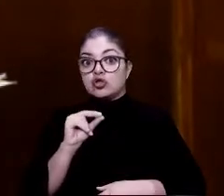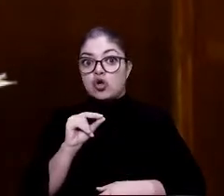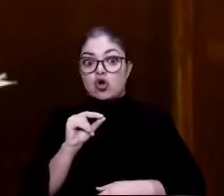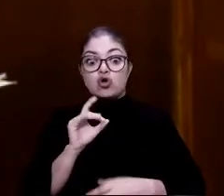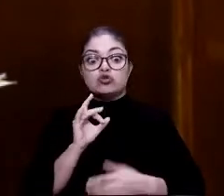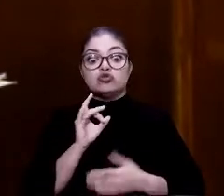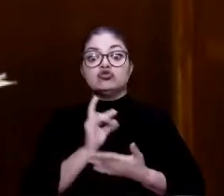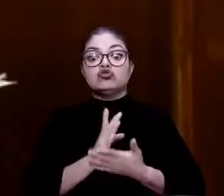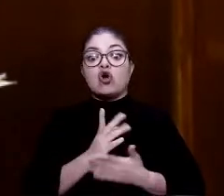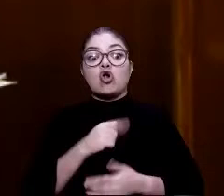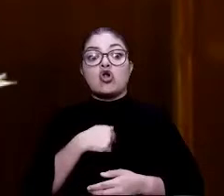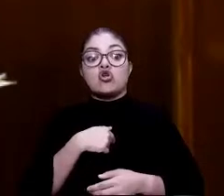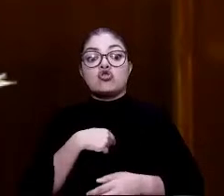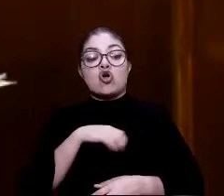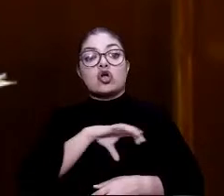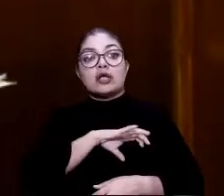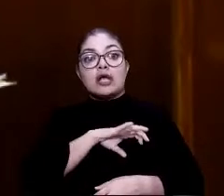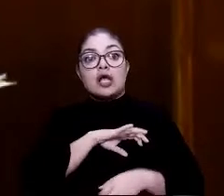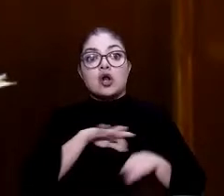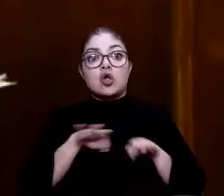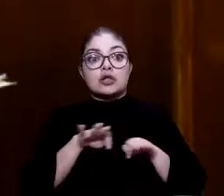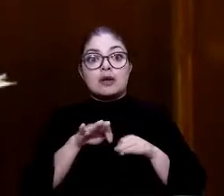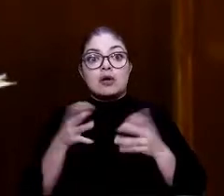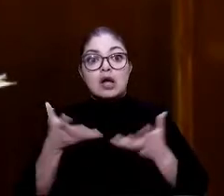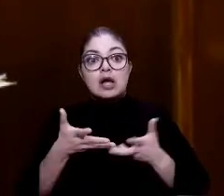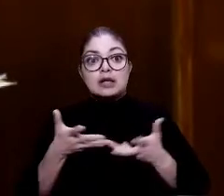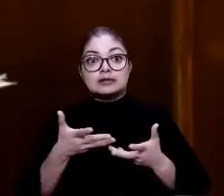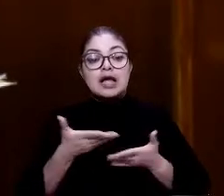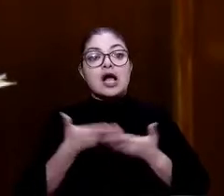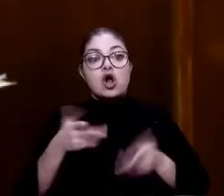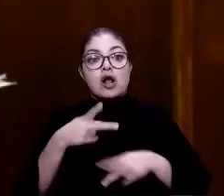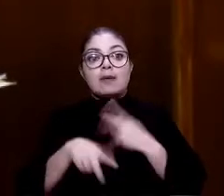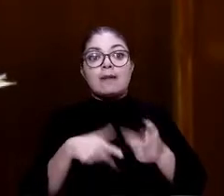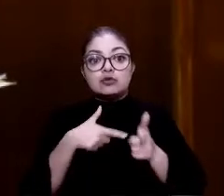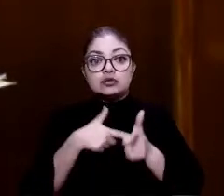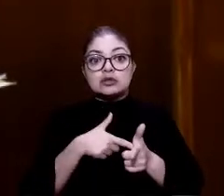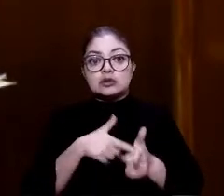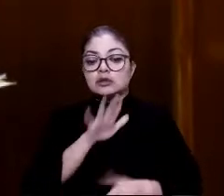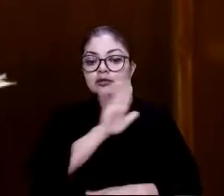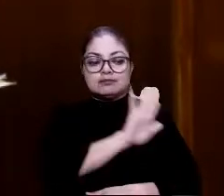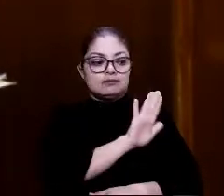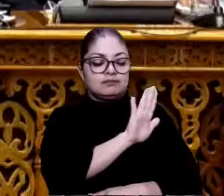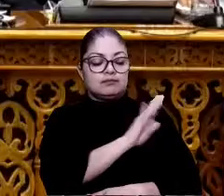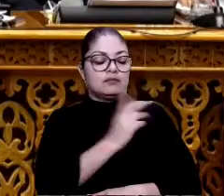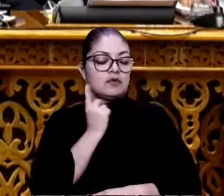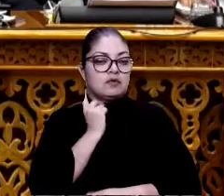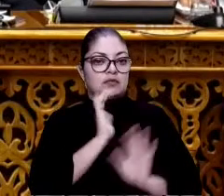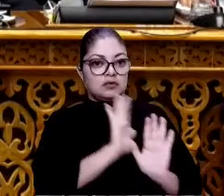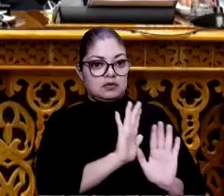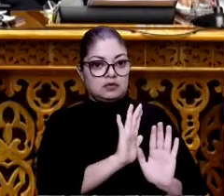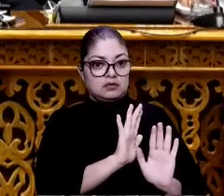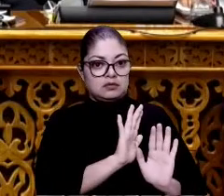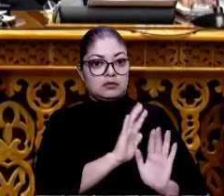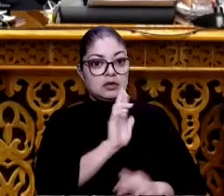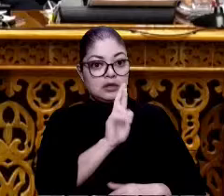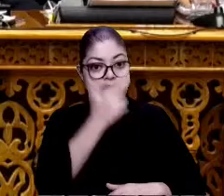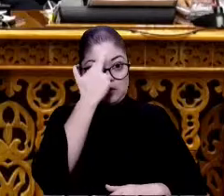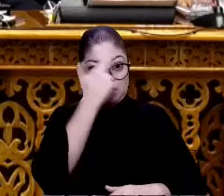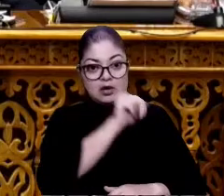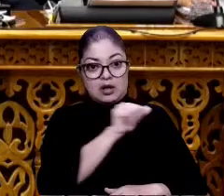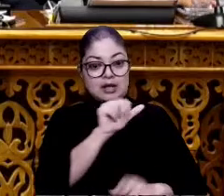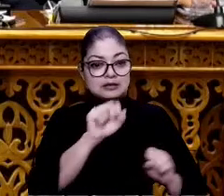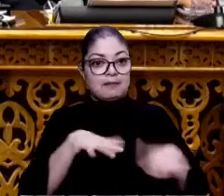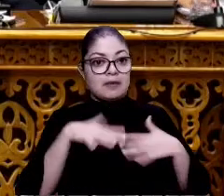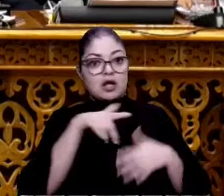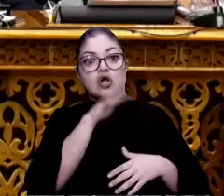quiero, la trabajo y no, la construyo. Vamos a seguir caminando, diputado, el Estado. Diputado, permítame un segundo. Le recuerdo a la Asamblea que no se